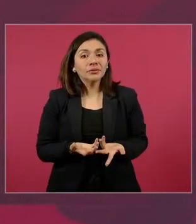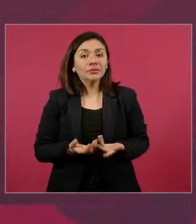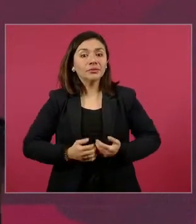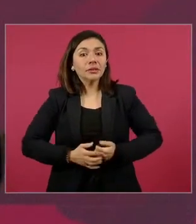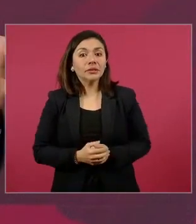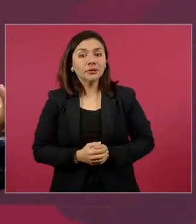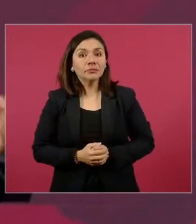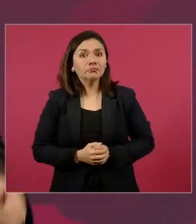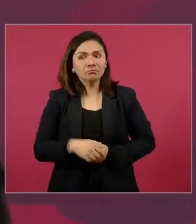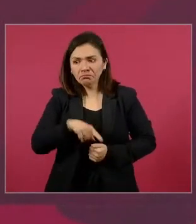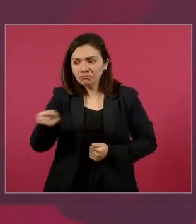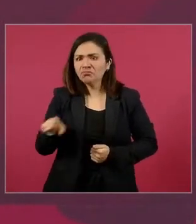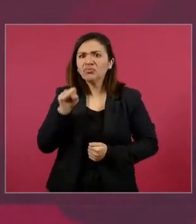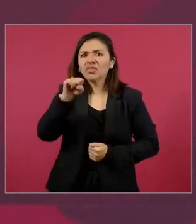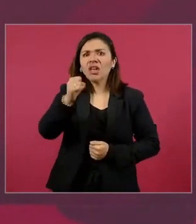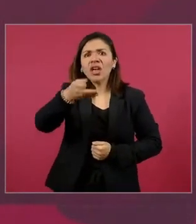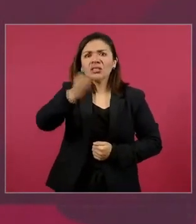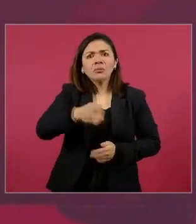que nos está apoyando,